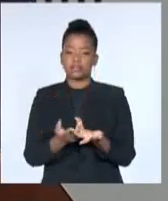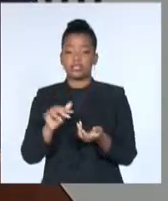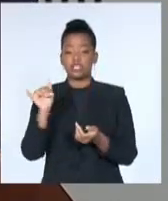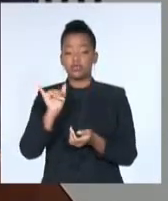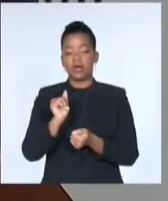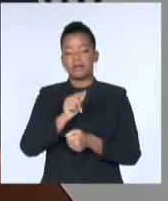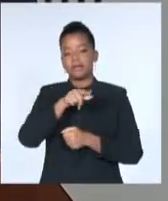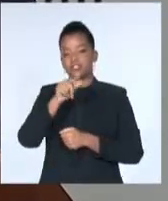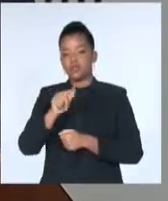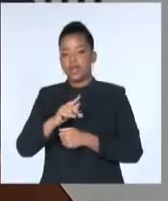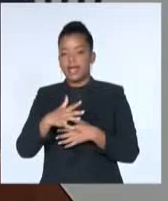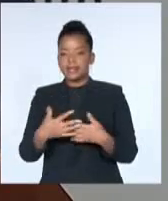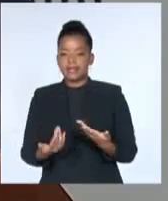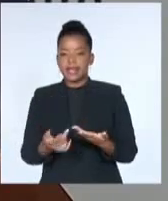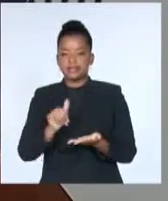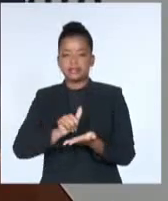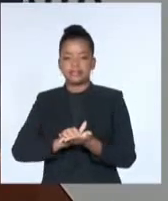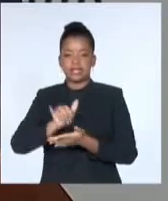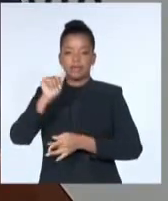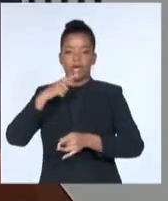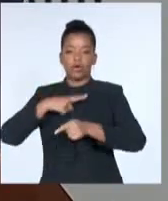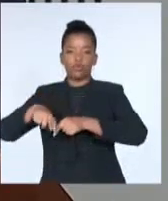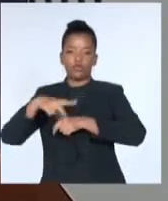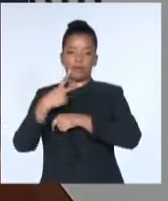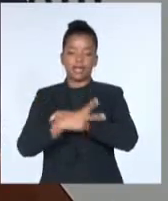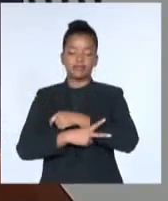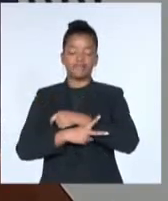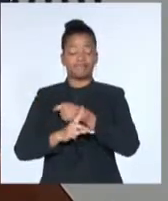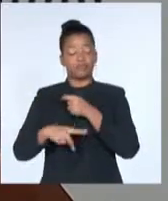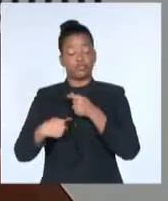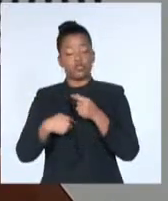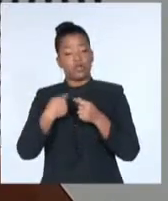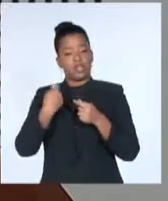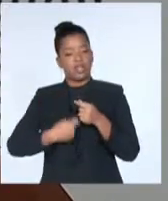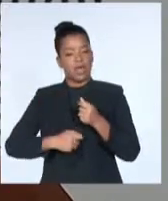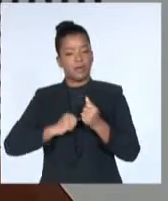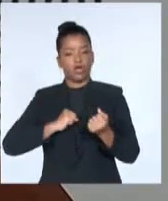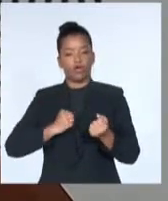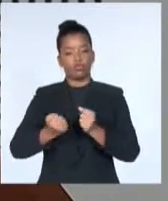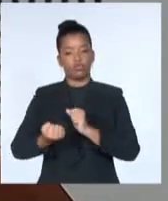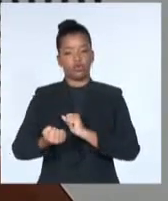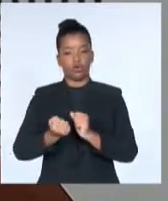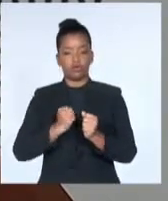las naciones desarrolladas es un reto común en los países en desarrollo.